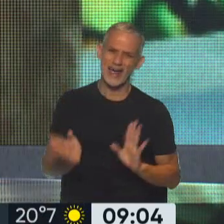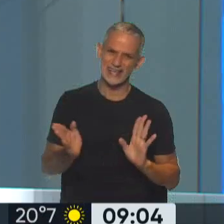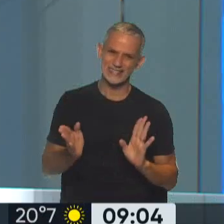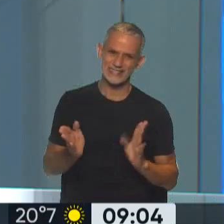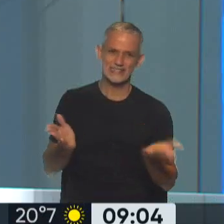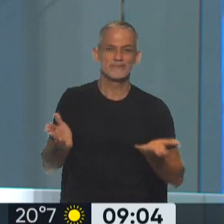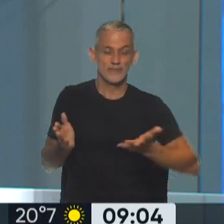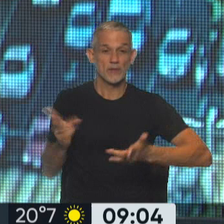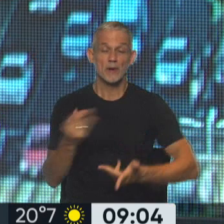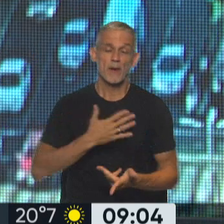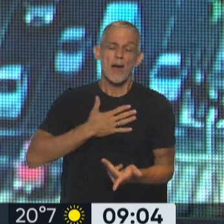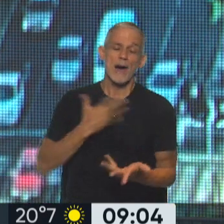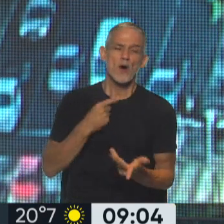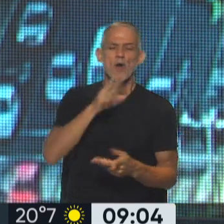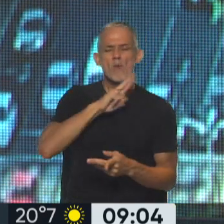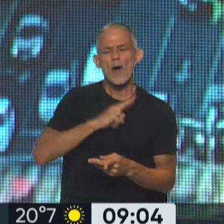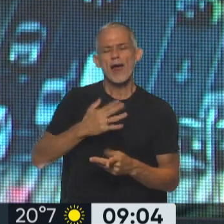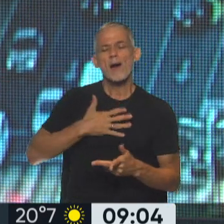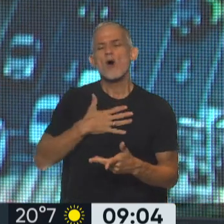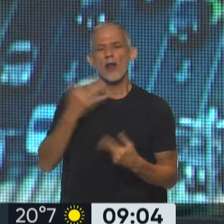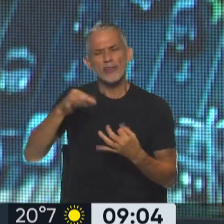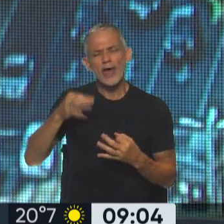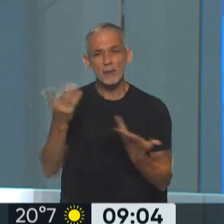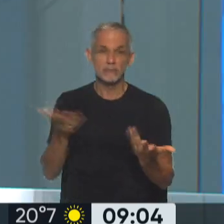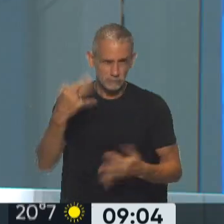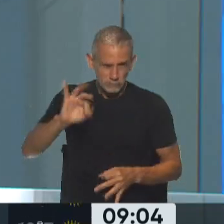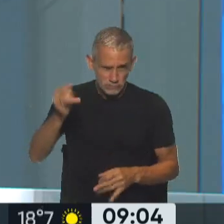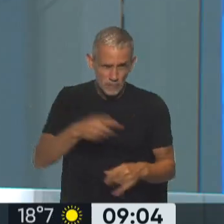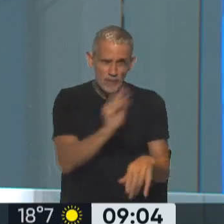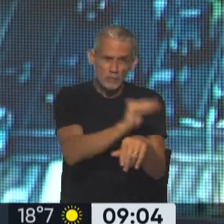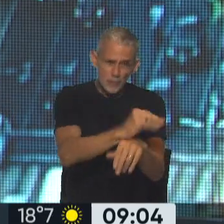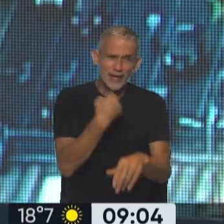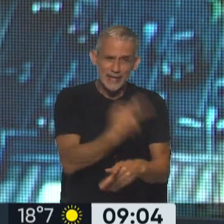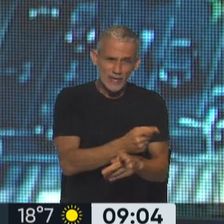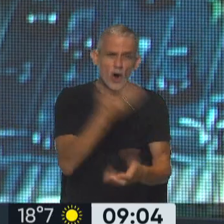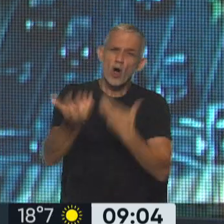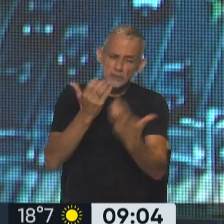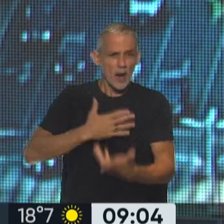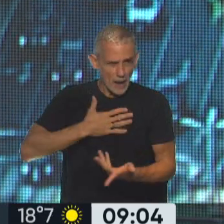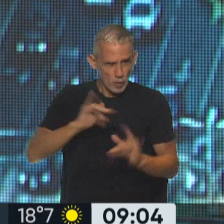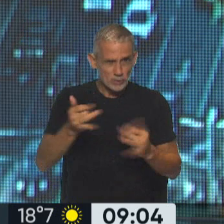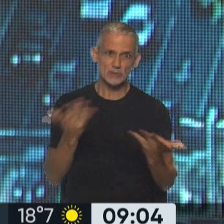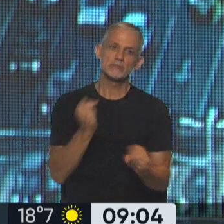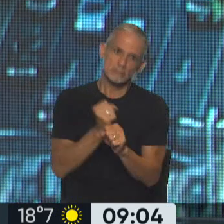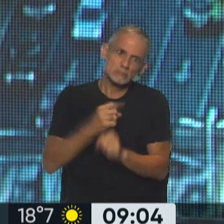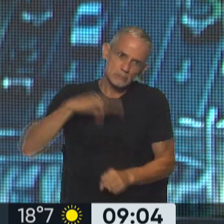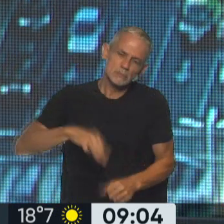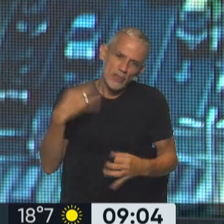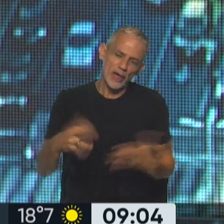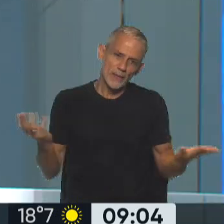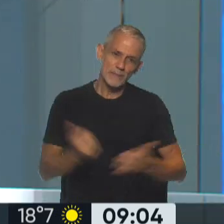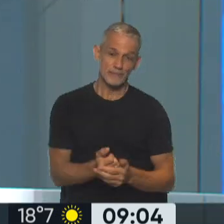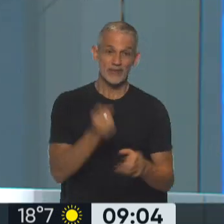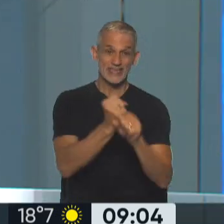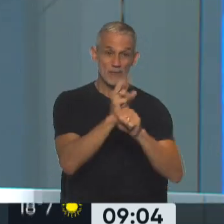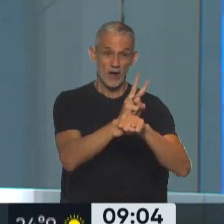justamente básicamente. El amor, ¿no? Del amor, de la vocación. Está muy bien, trabajo nosotras es- criamos con mucho amor, Claro, cocinamos con amor, claro. pero es un trabajo. Es un trabajo. La tarea de